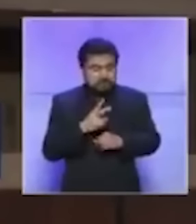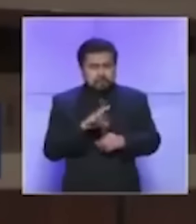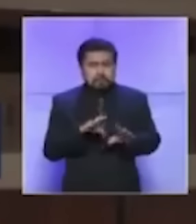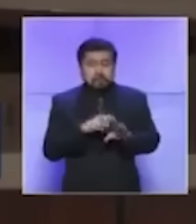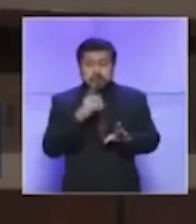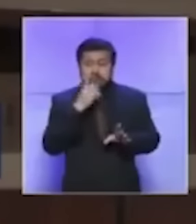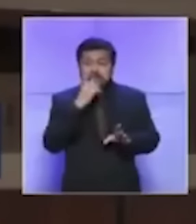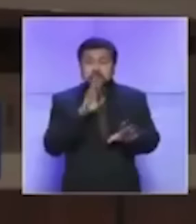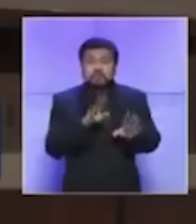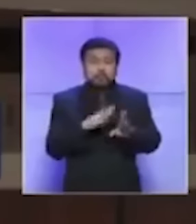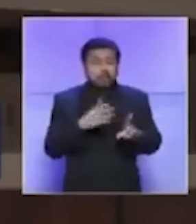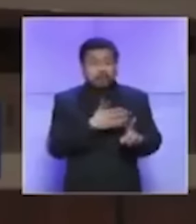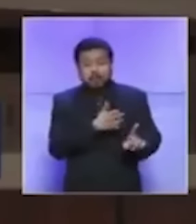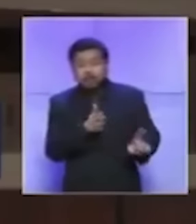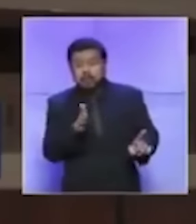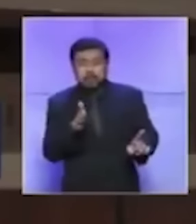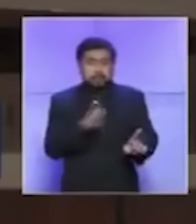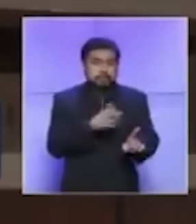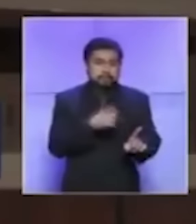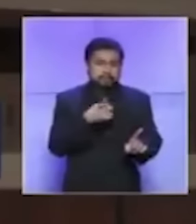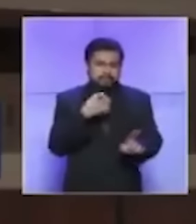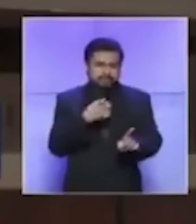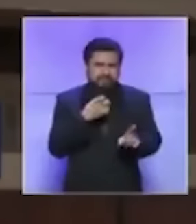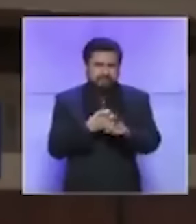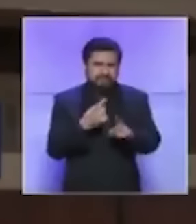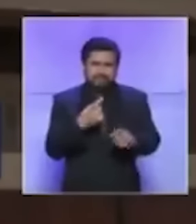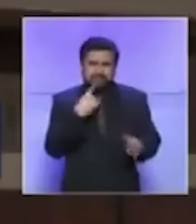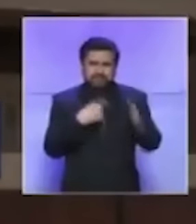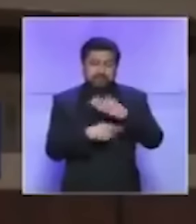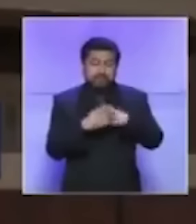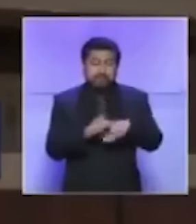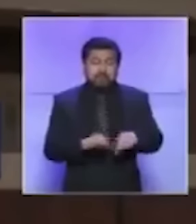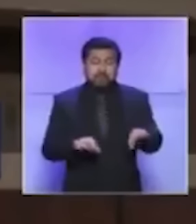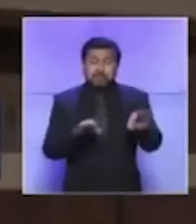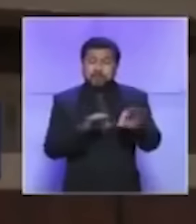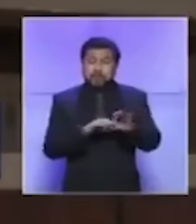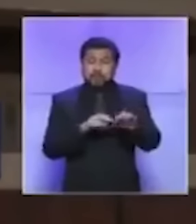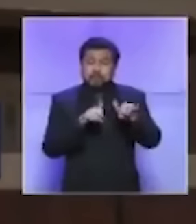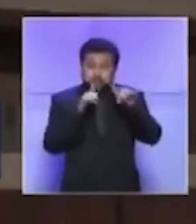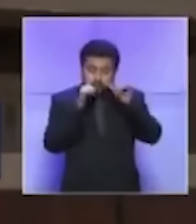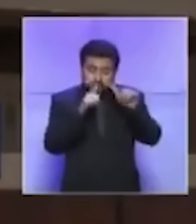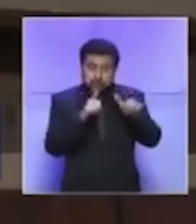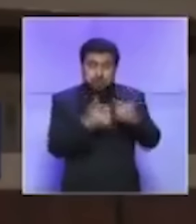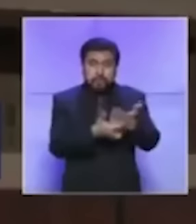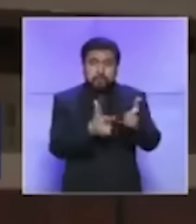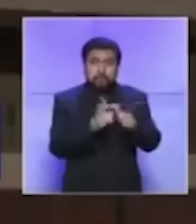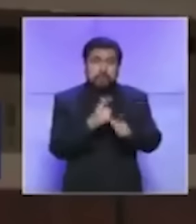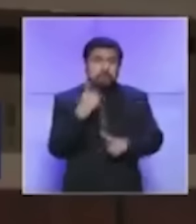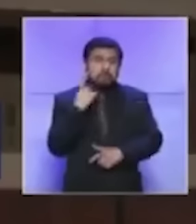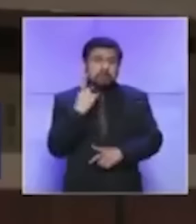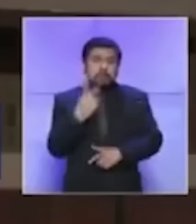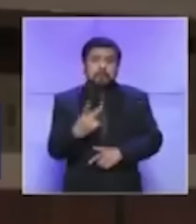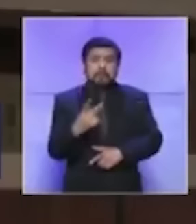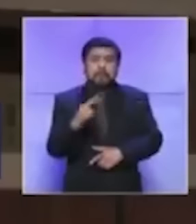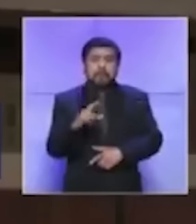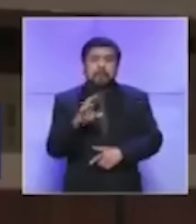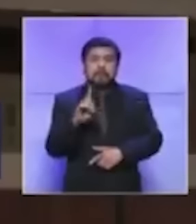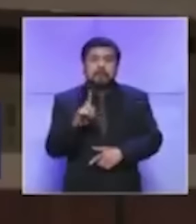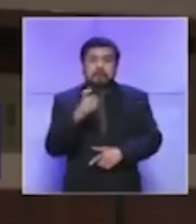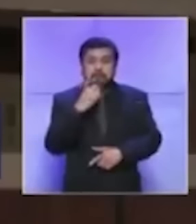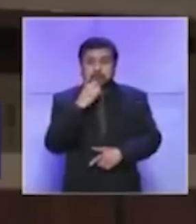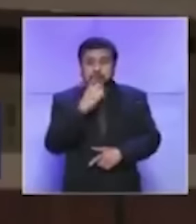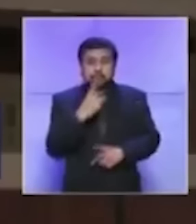vaguedad o imprecisión de los hechos que motivan esta denuncia, es importante tomar en cuenta que el PRD hace referencia a una